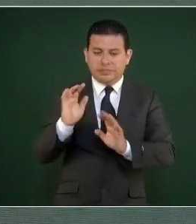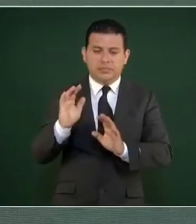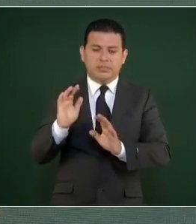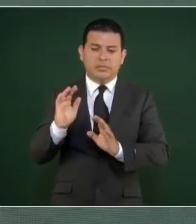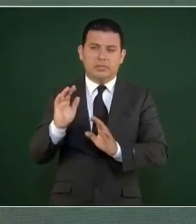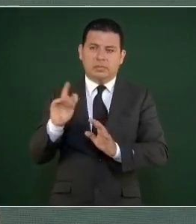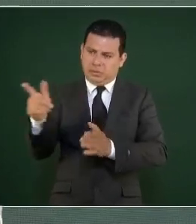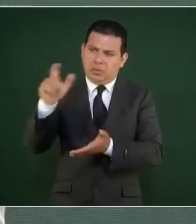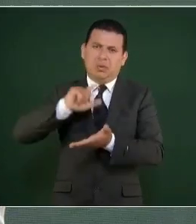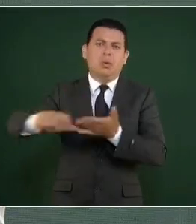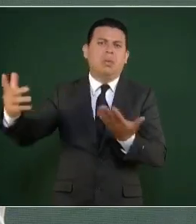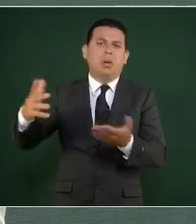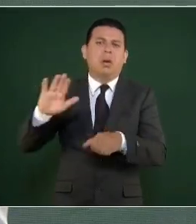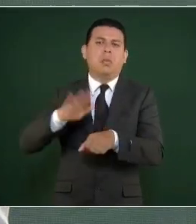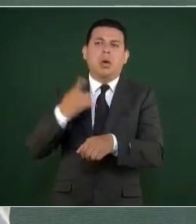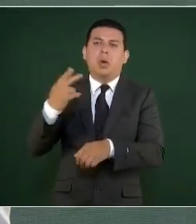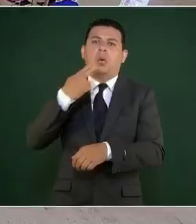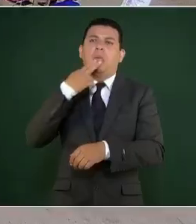cómpralo.